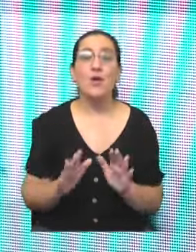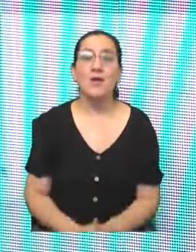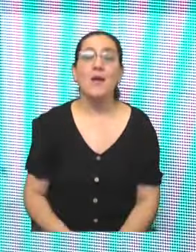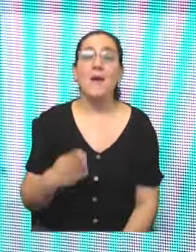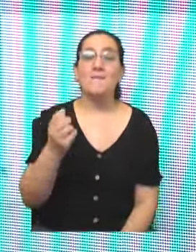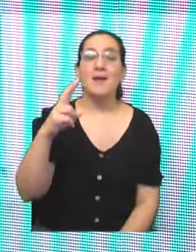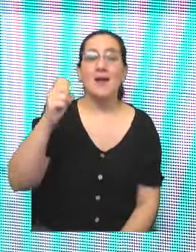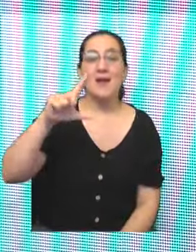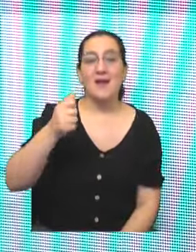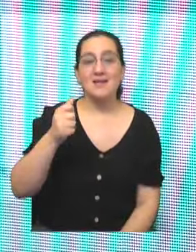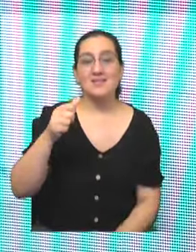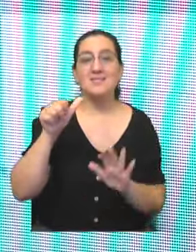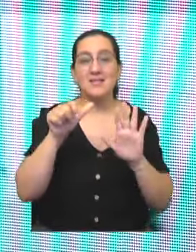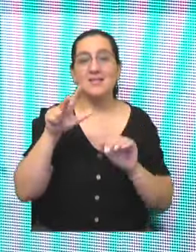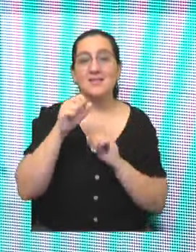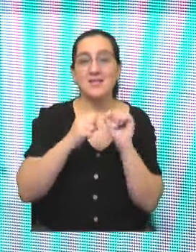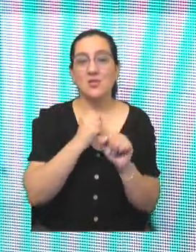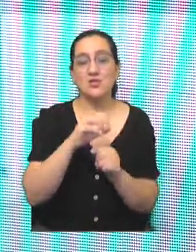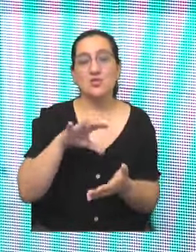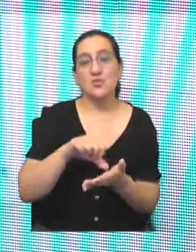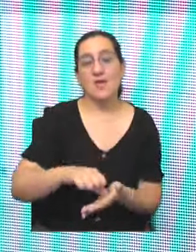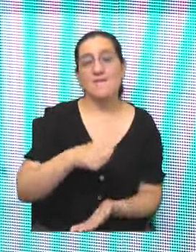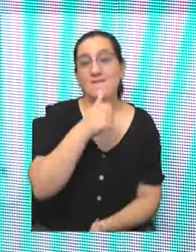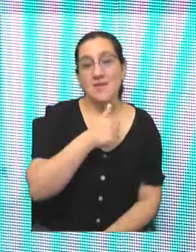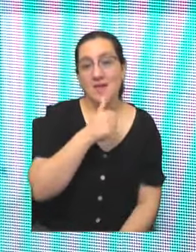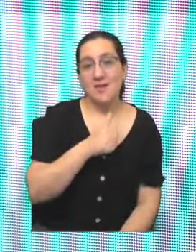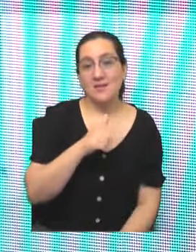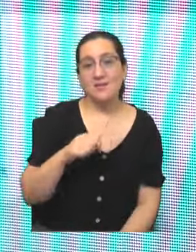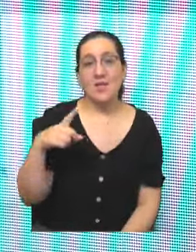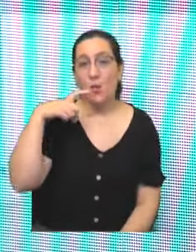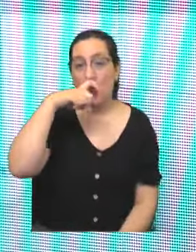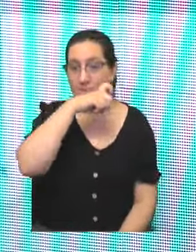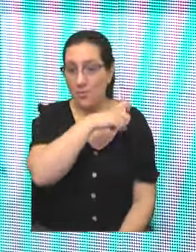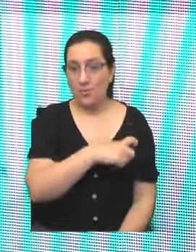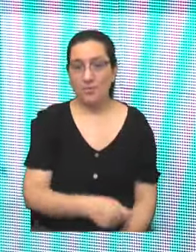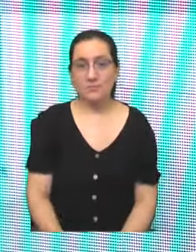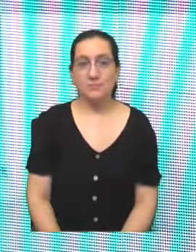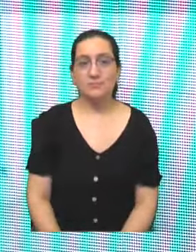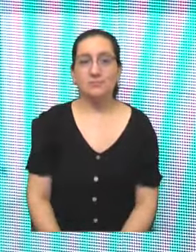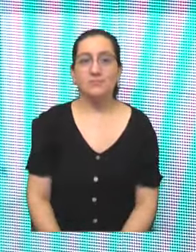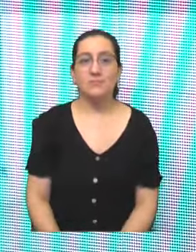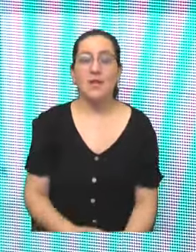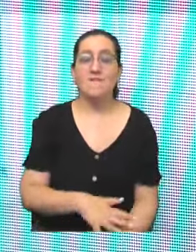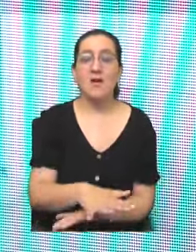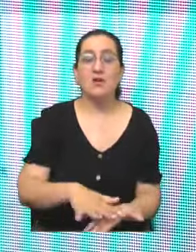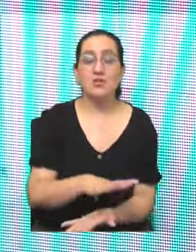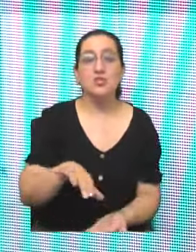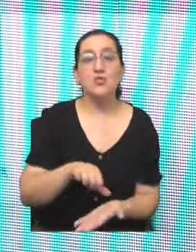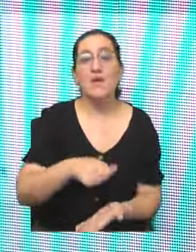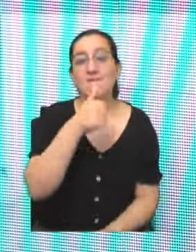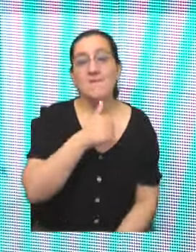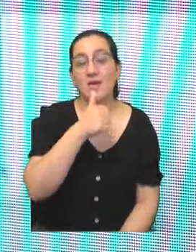Perla, 63, Ciudad Vieja, Tacuarembó. ¡Ay, mirá! Ah, el barrio. Por favor. ¿El barrio qué? ¿Quiere ser Ciudad Vieja de